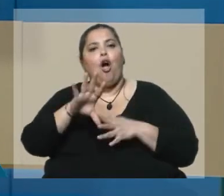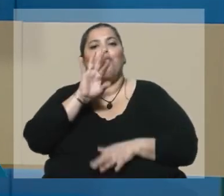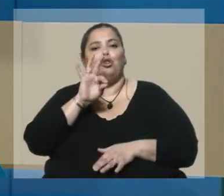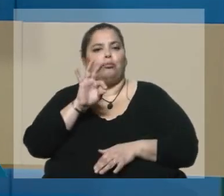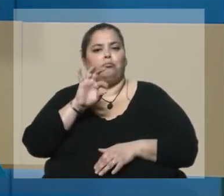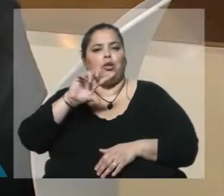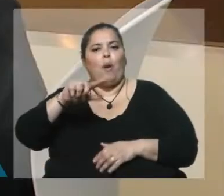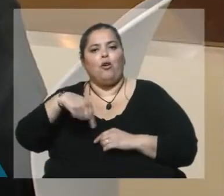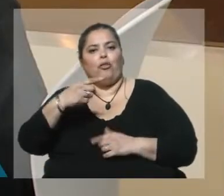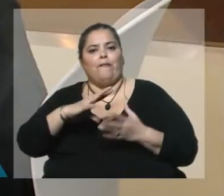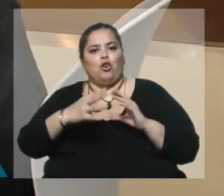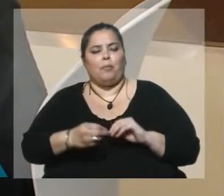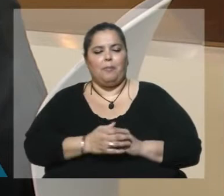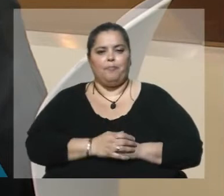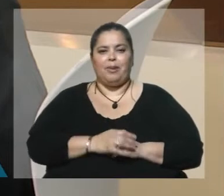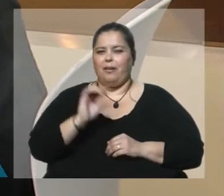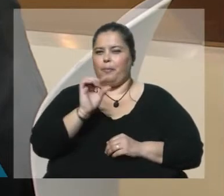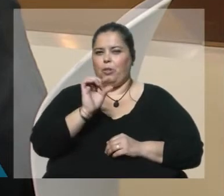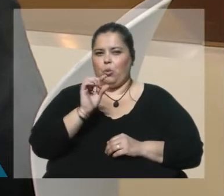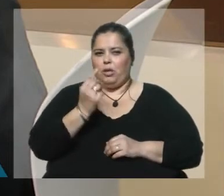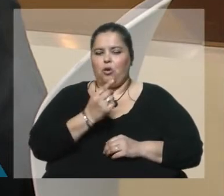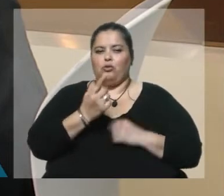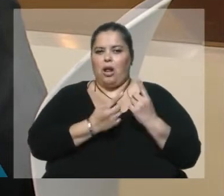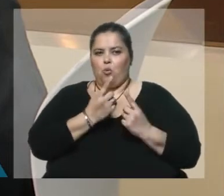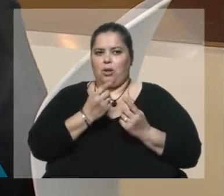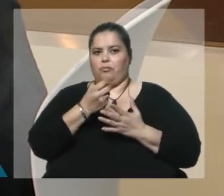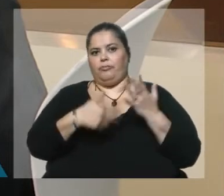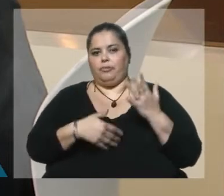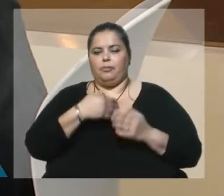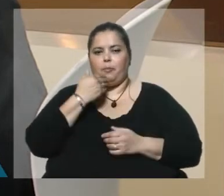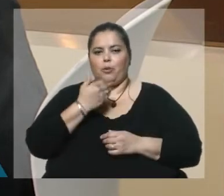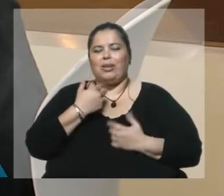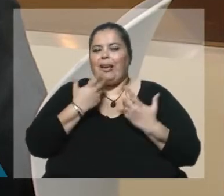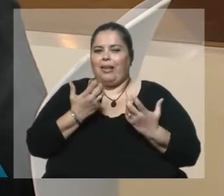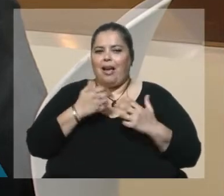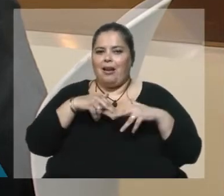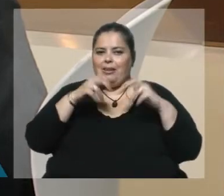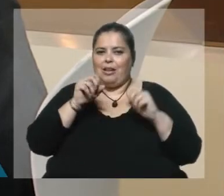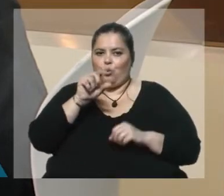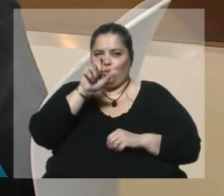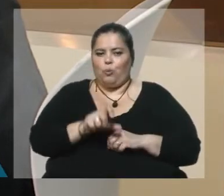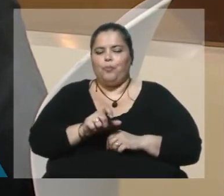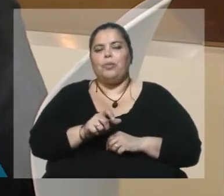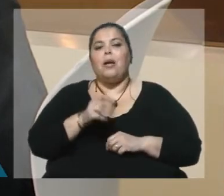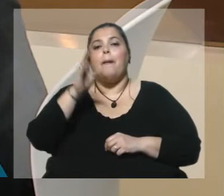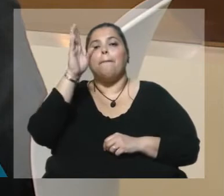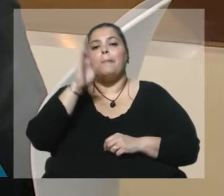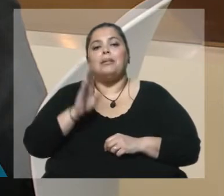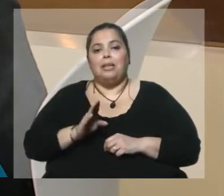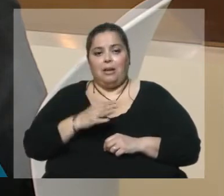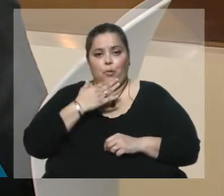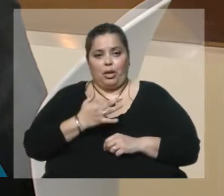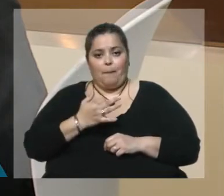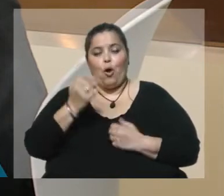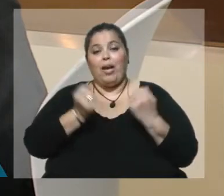tema me queda unos minutitos y unas cuantas cuestiones yo quería analizar con usted Brasil por ejemplo la